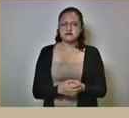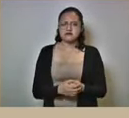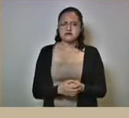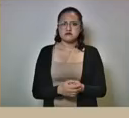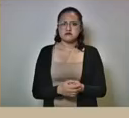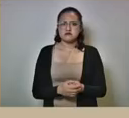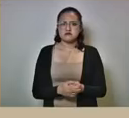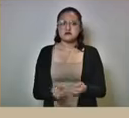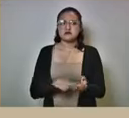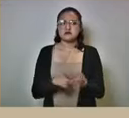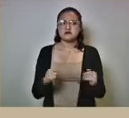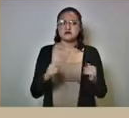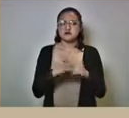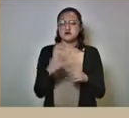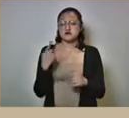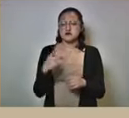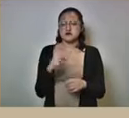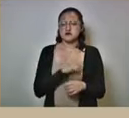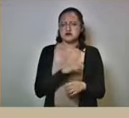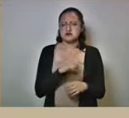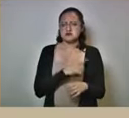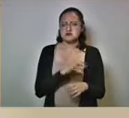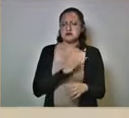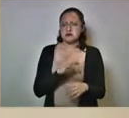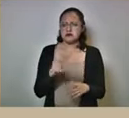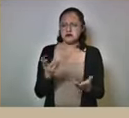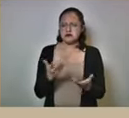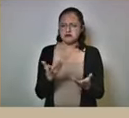un órgano constitucional autónomo.